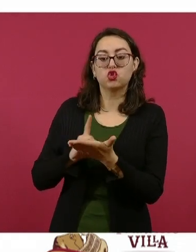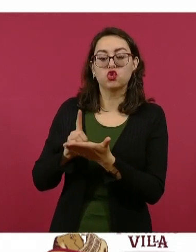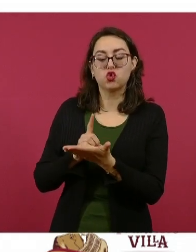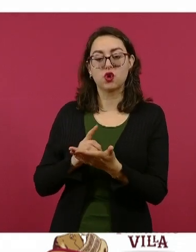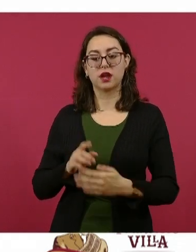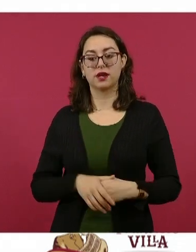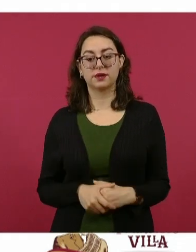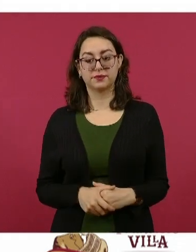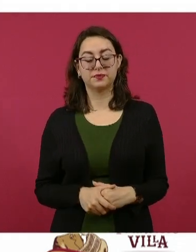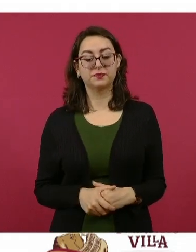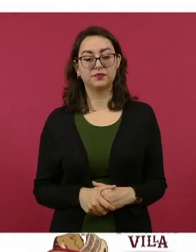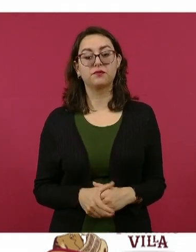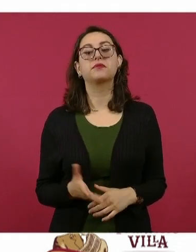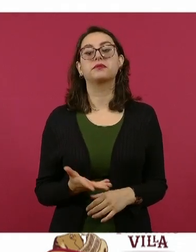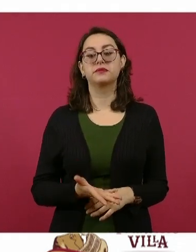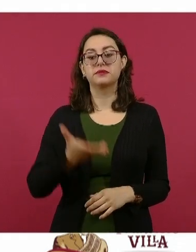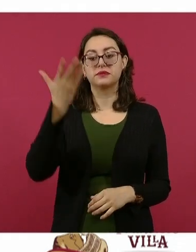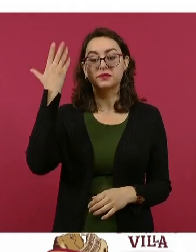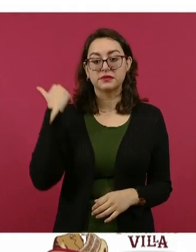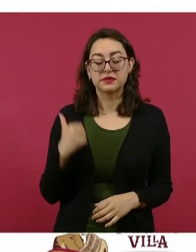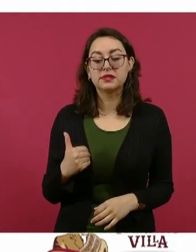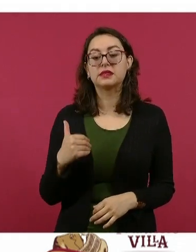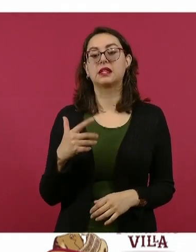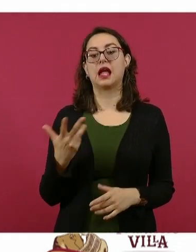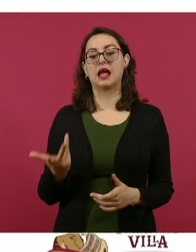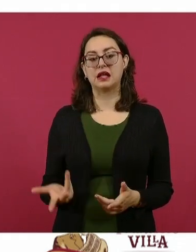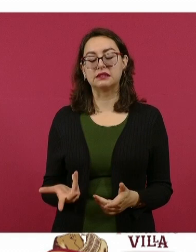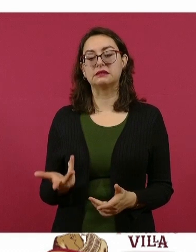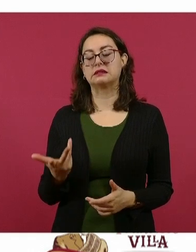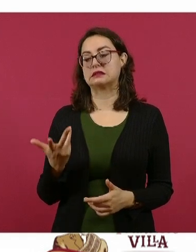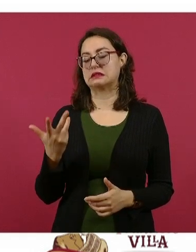de mi hija, él era abusivo, me golpeaba,